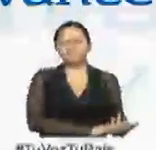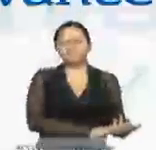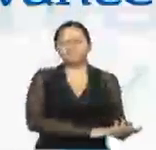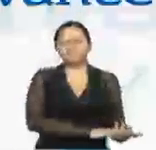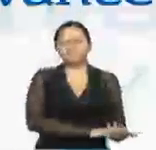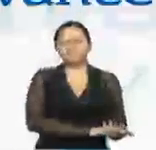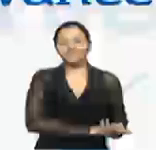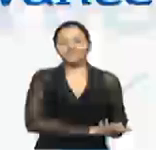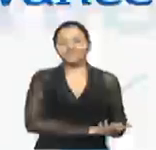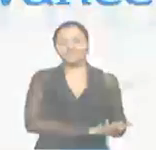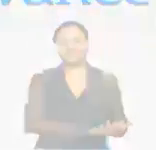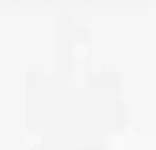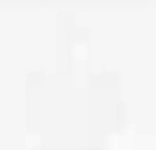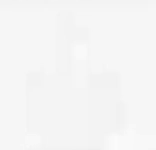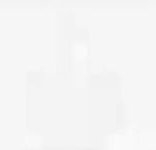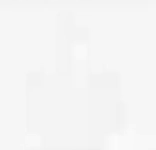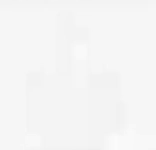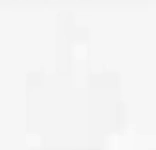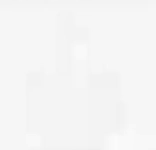internacionales.